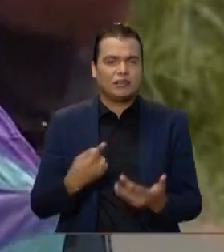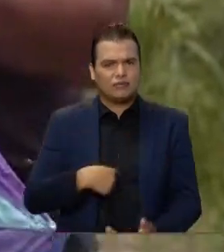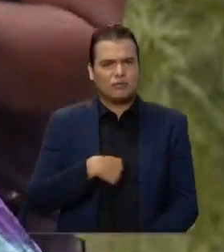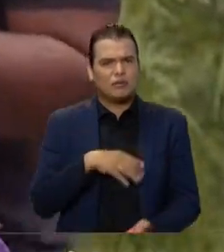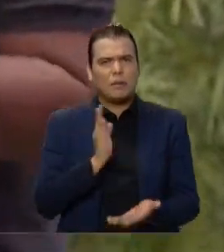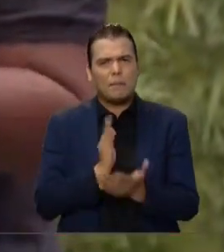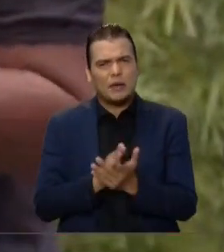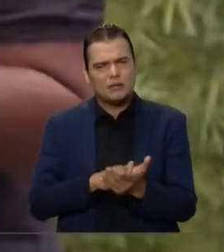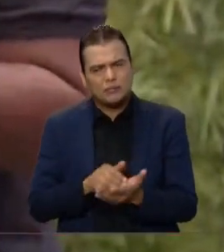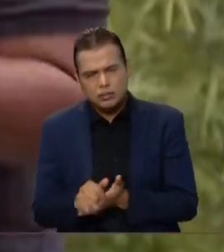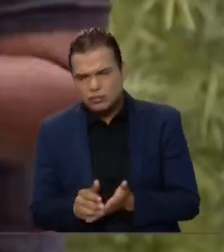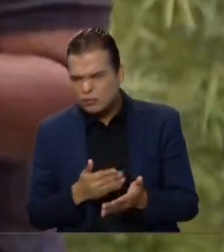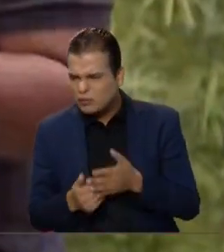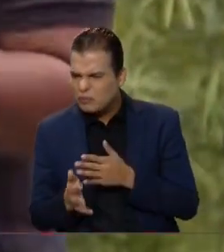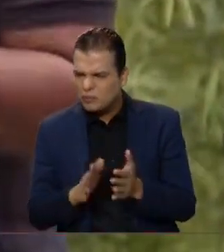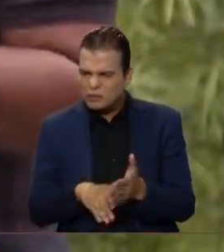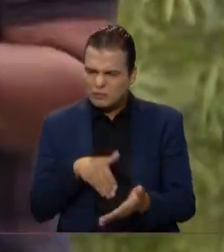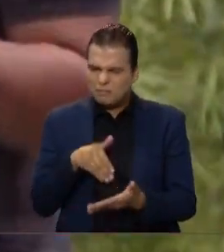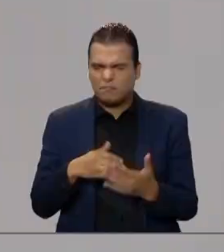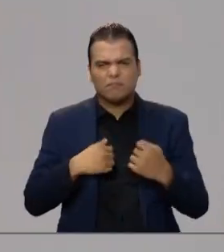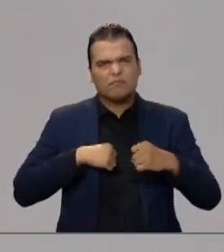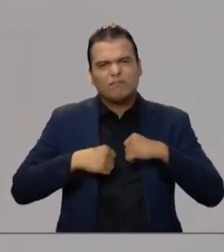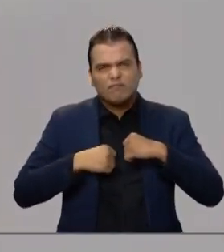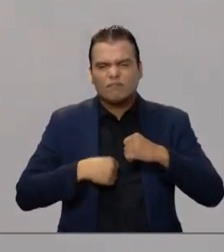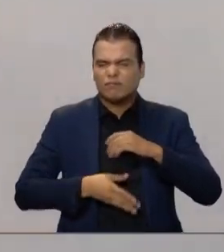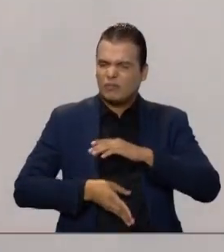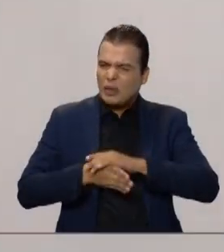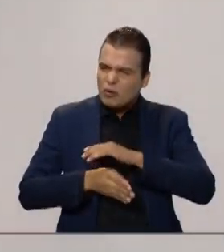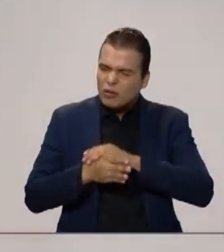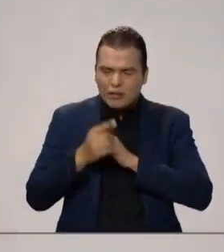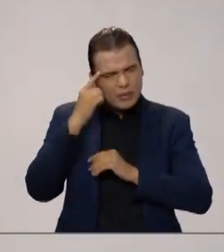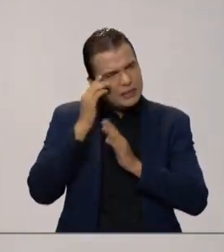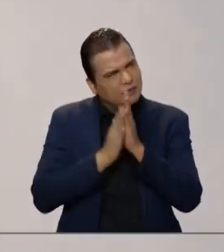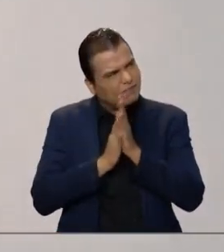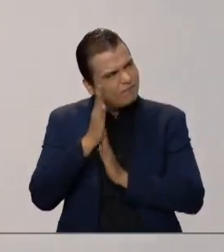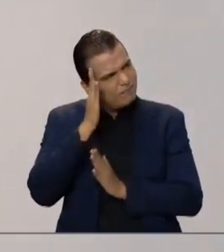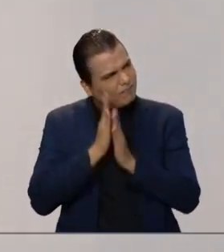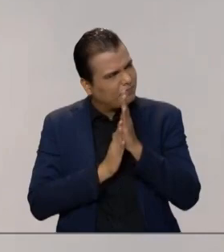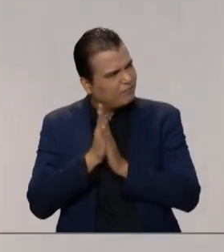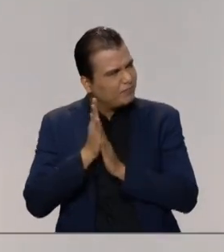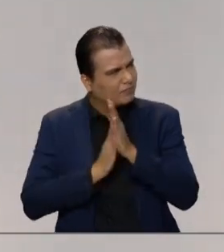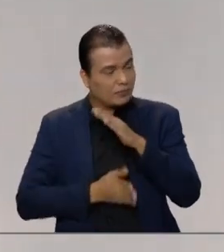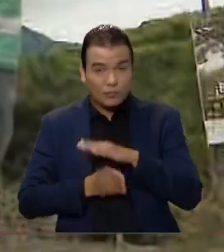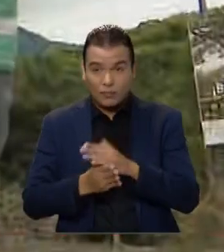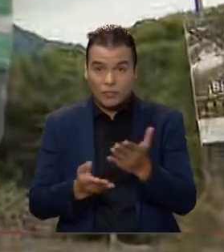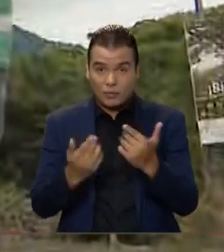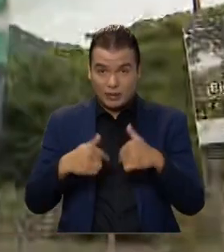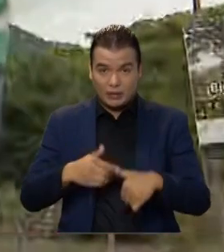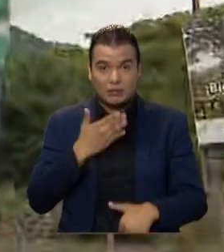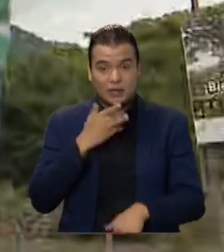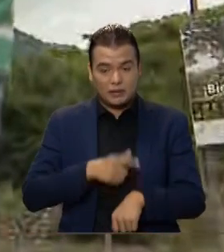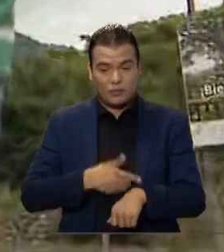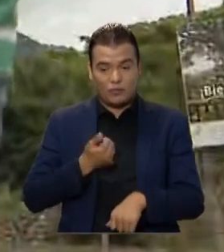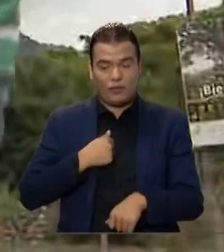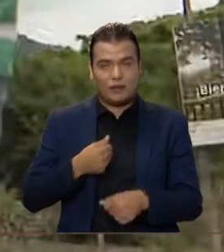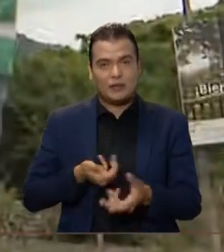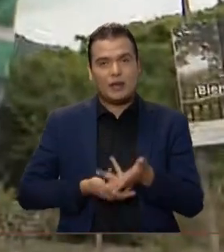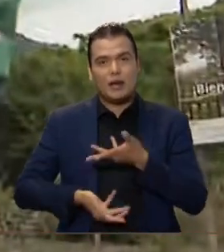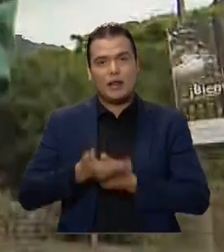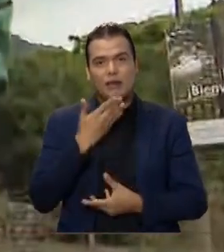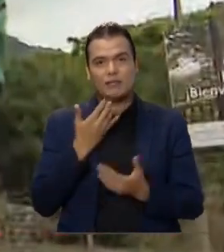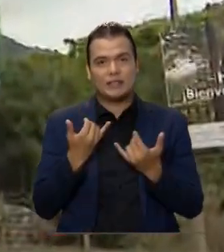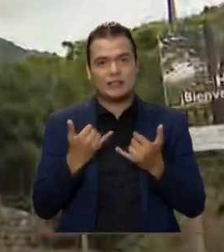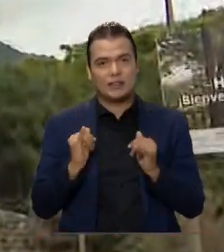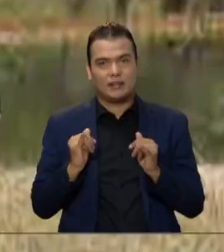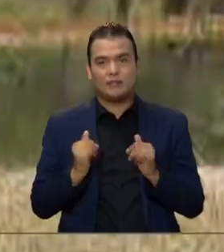de la adversidad sabe elevar sus sueños. Entonces vengan en familia aquí a la Hacienda El Paraíso, que hay mucho para hacer. Diputada,